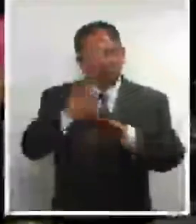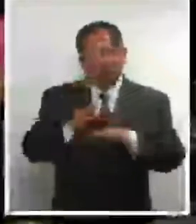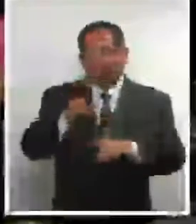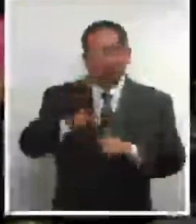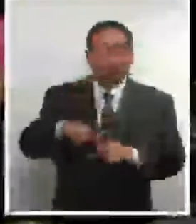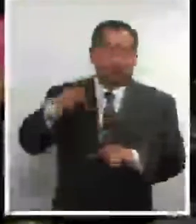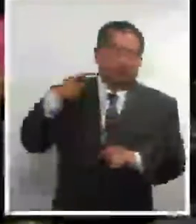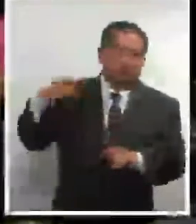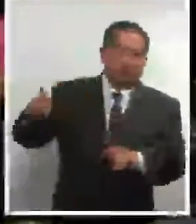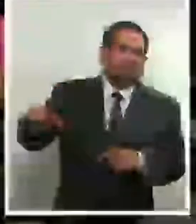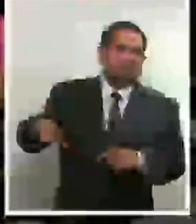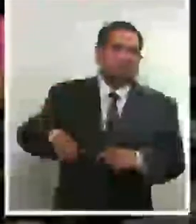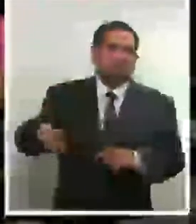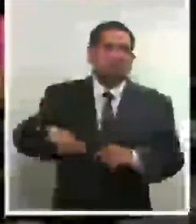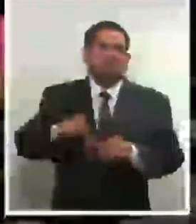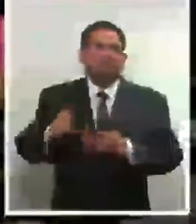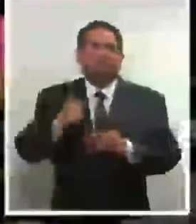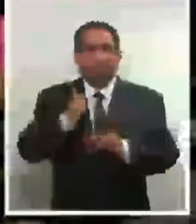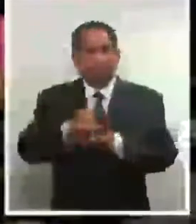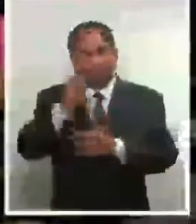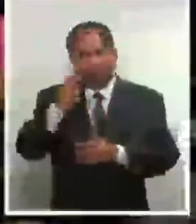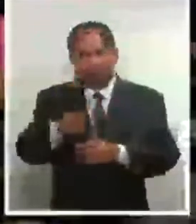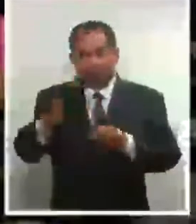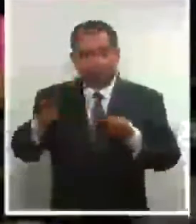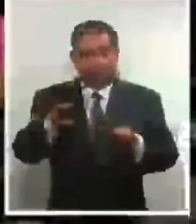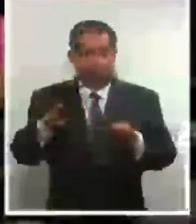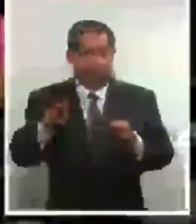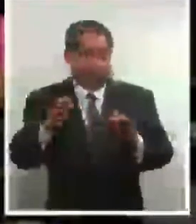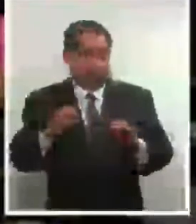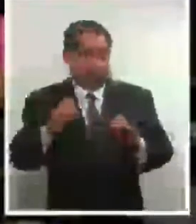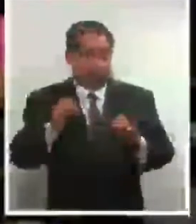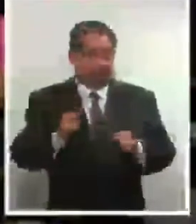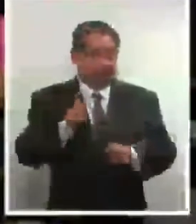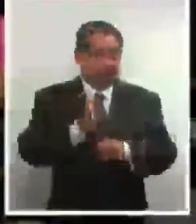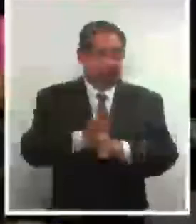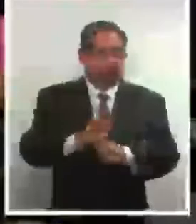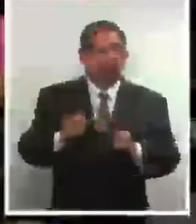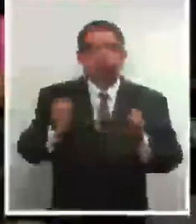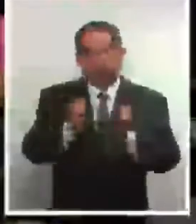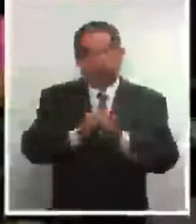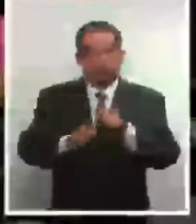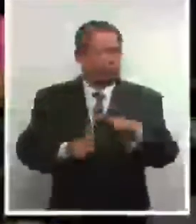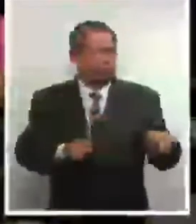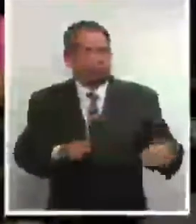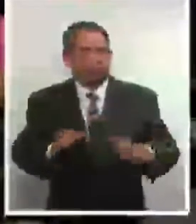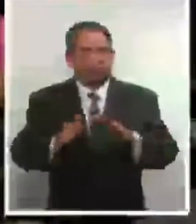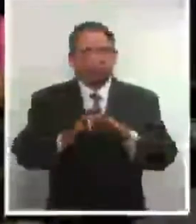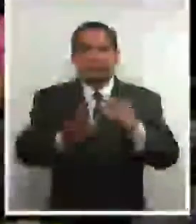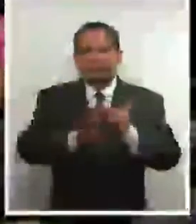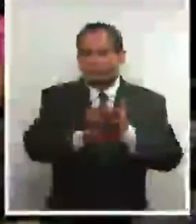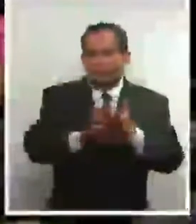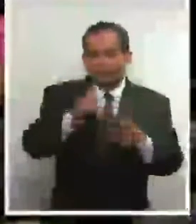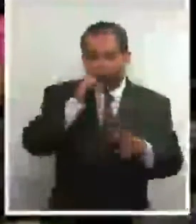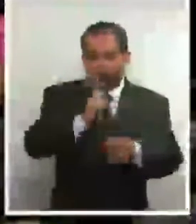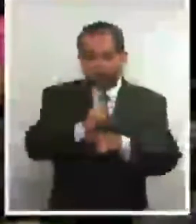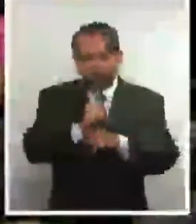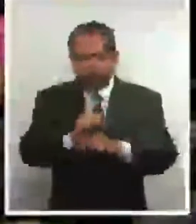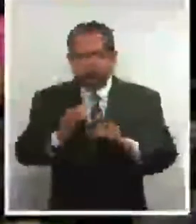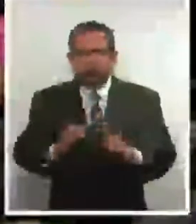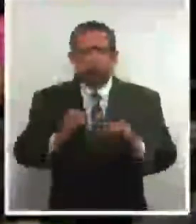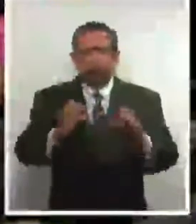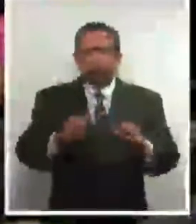del Gobierno de la Ciudad de México, en colaboración con sus habitantes para la prevención, la investigación,